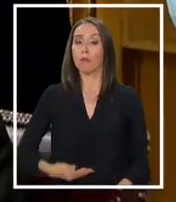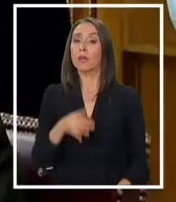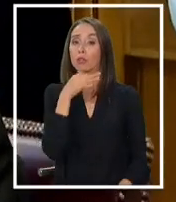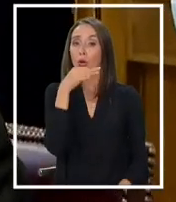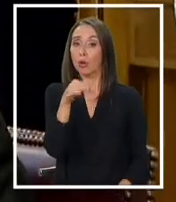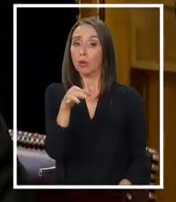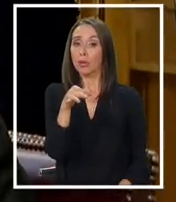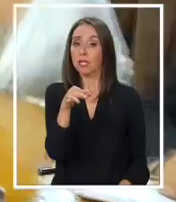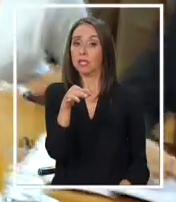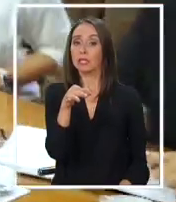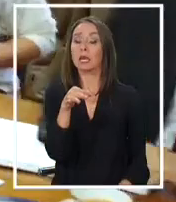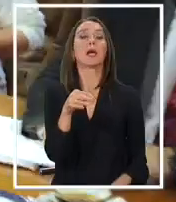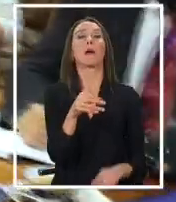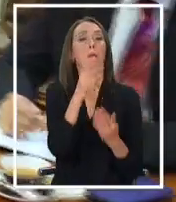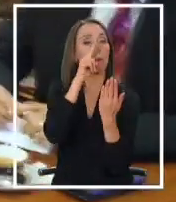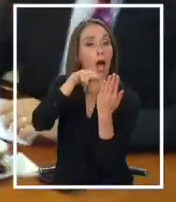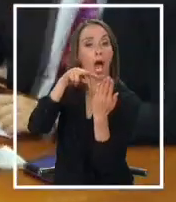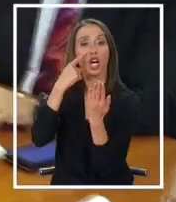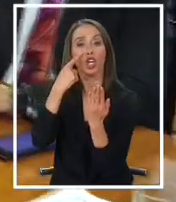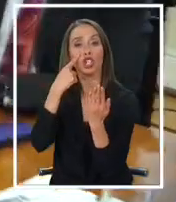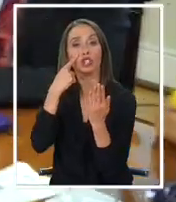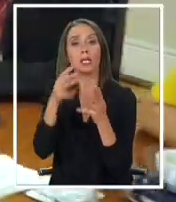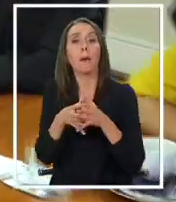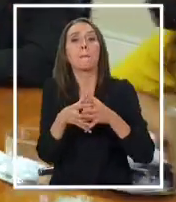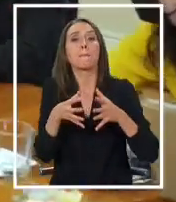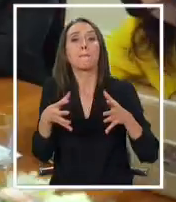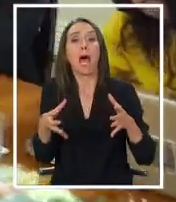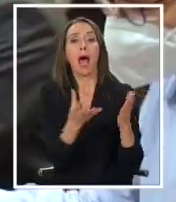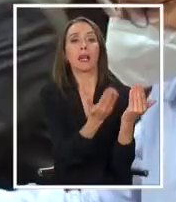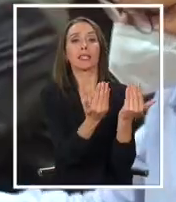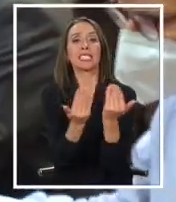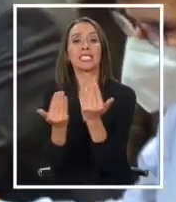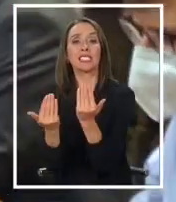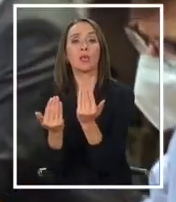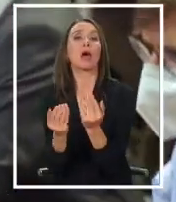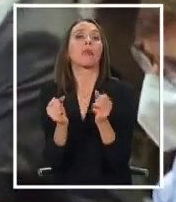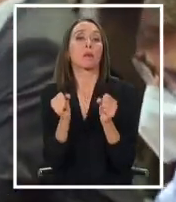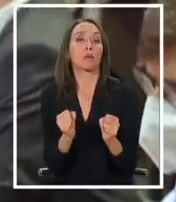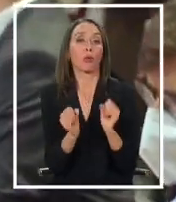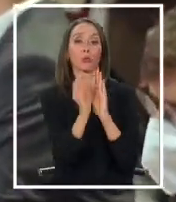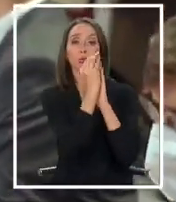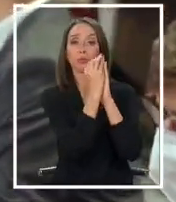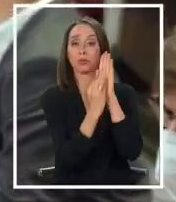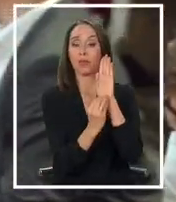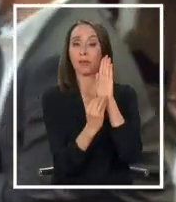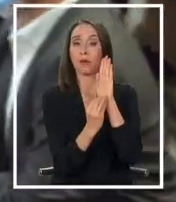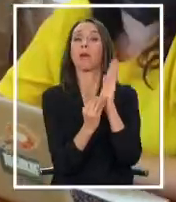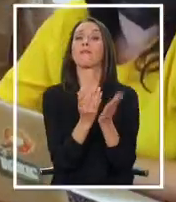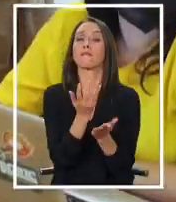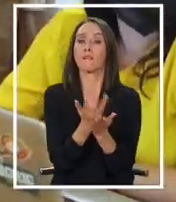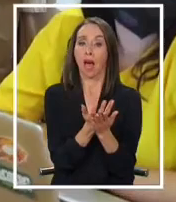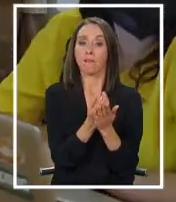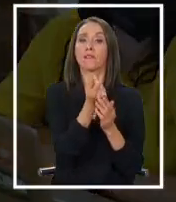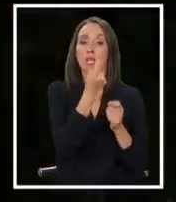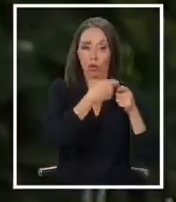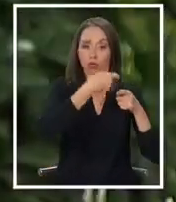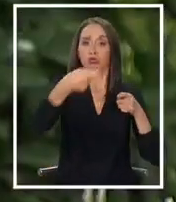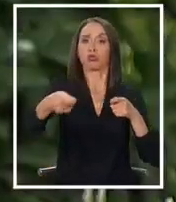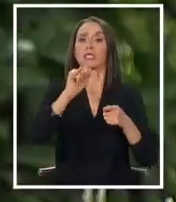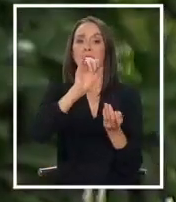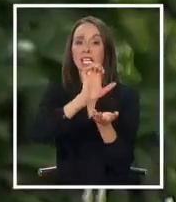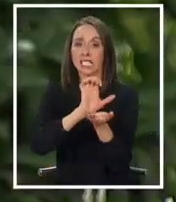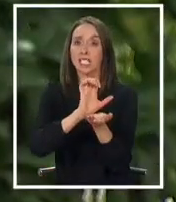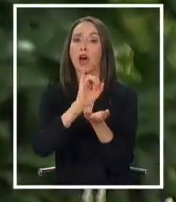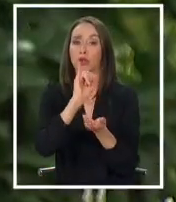señalan ha sido para conocer y abarcar la mayor cantidad de necesidades posibles, asegurando que habrán transferencias.